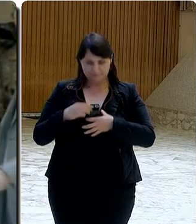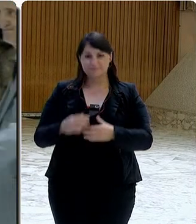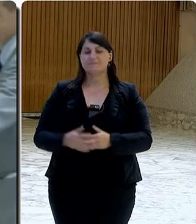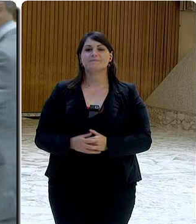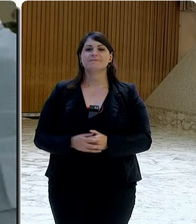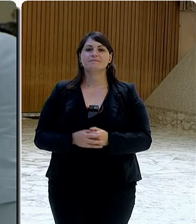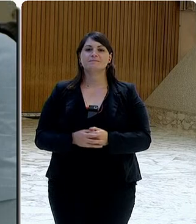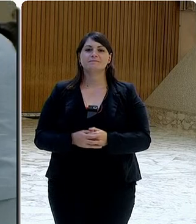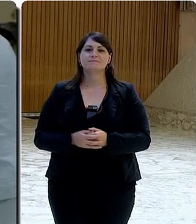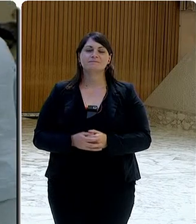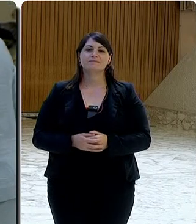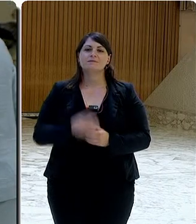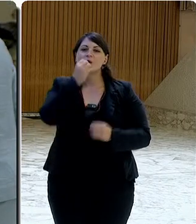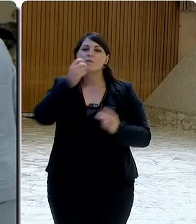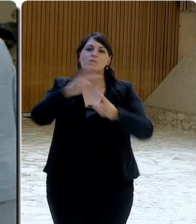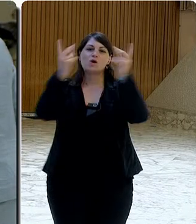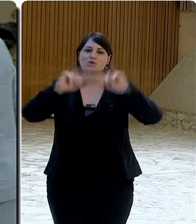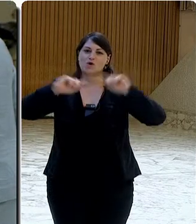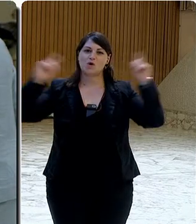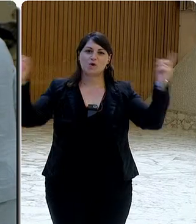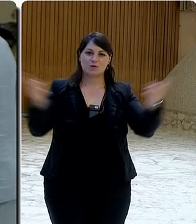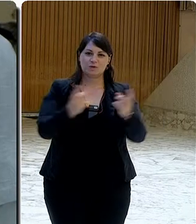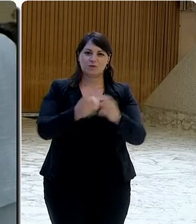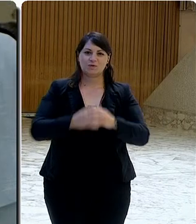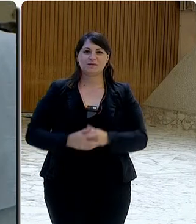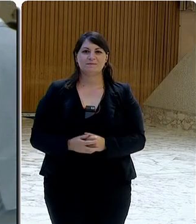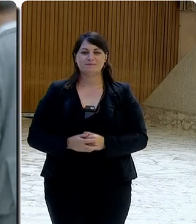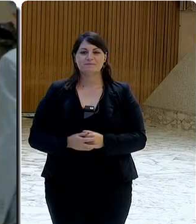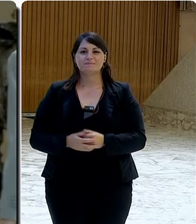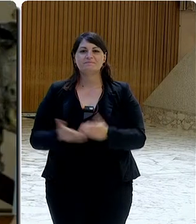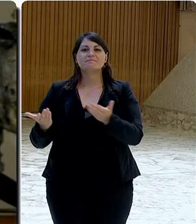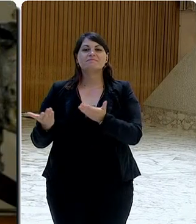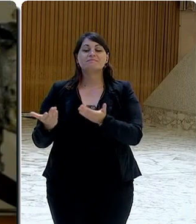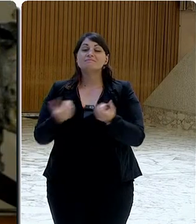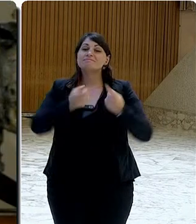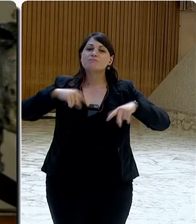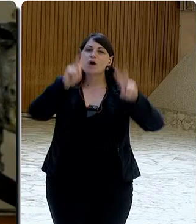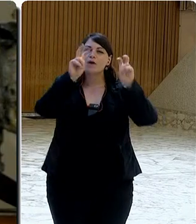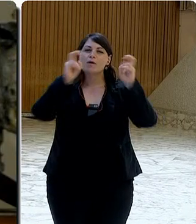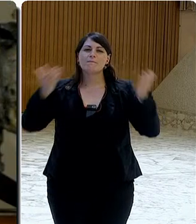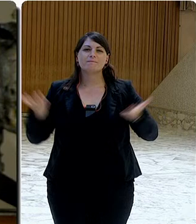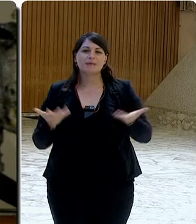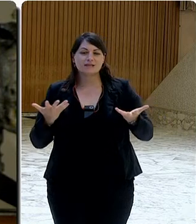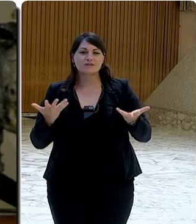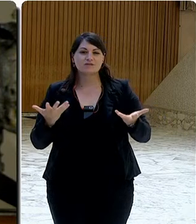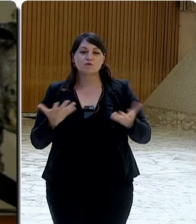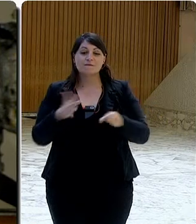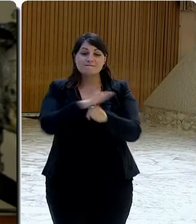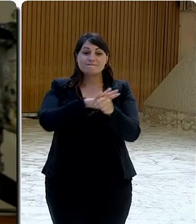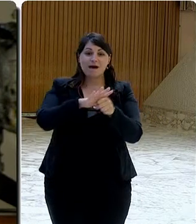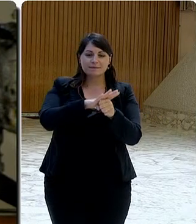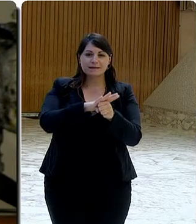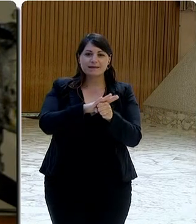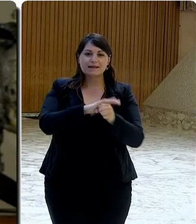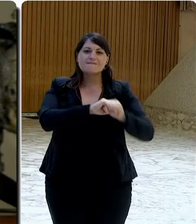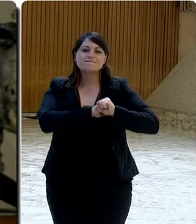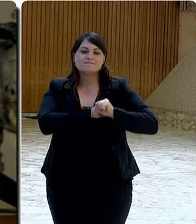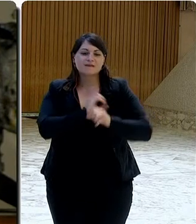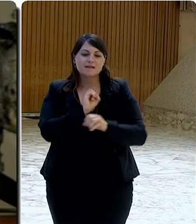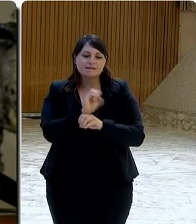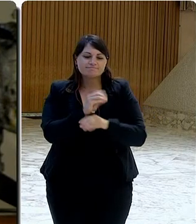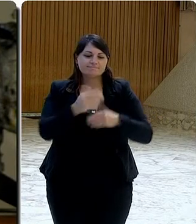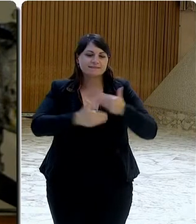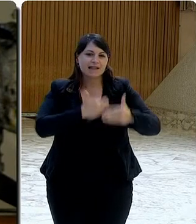Queremos hablaros de la transmisión de la fe en la familia. Muchos estamos